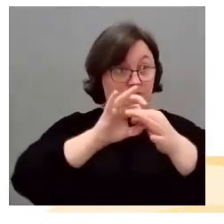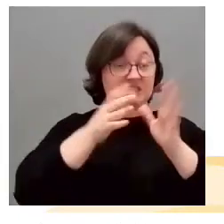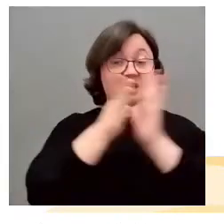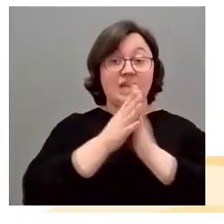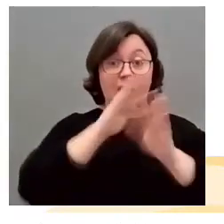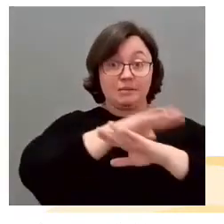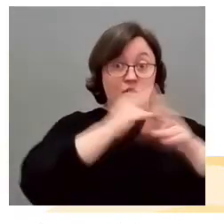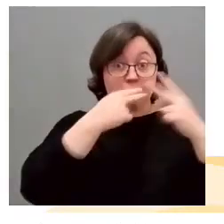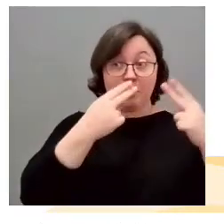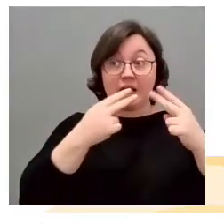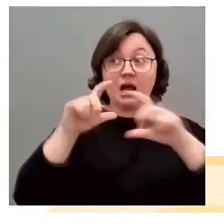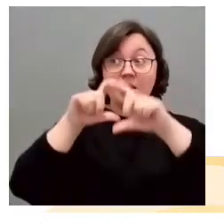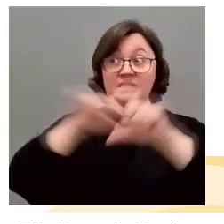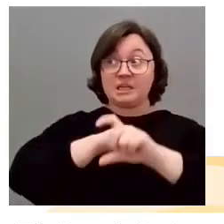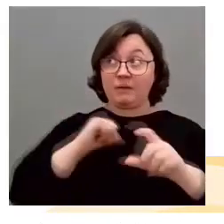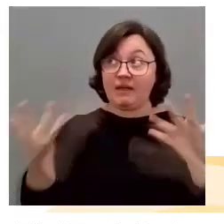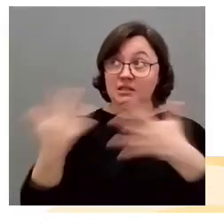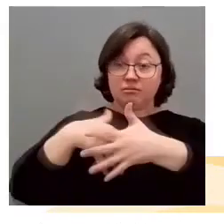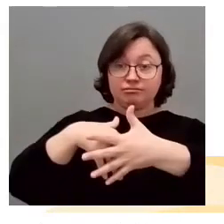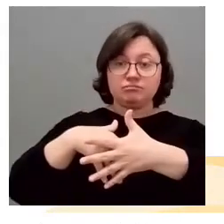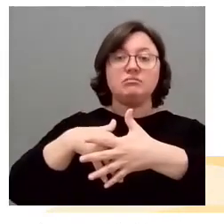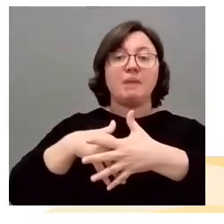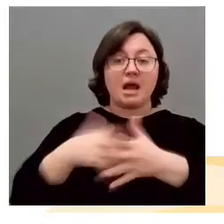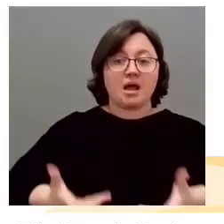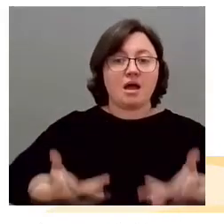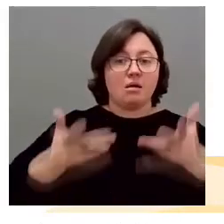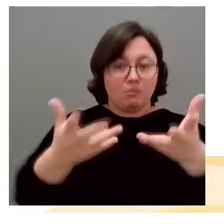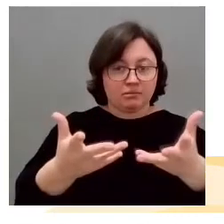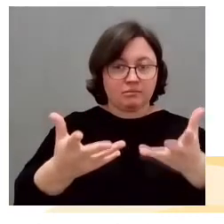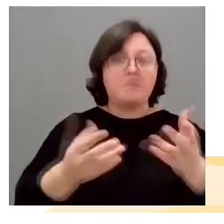la administración puede colaborar, contribuir a que lo público,